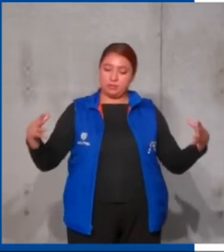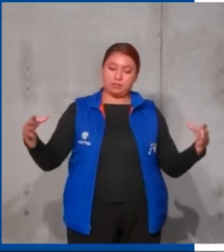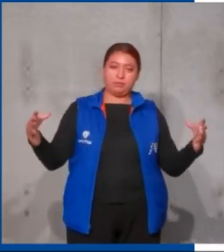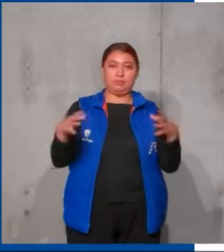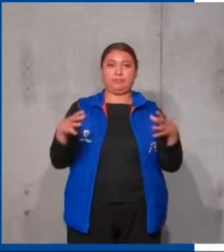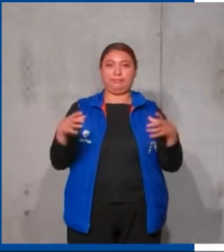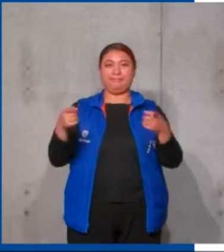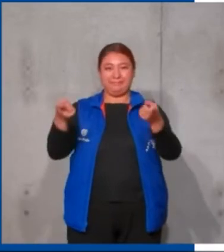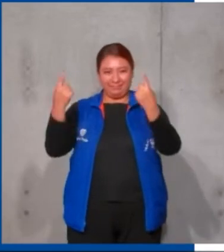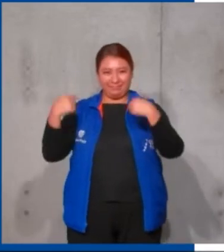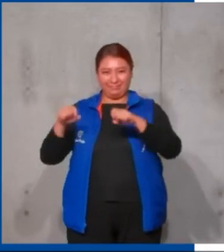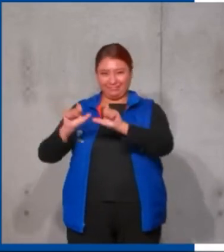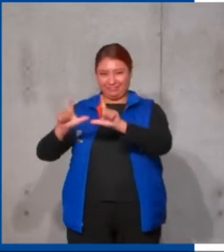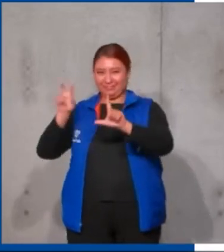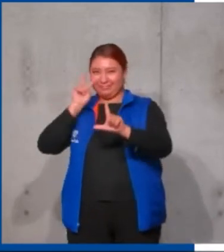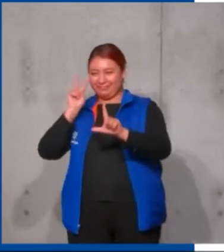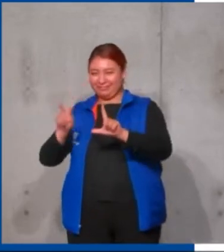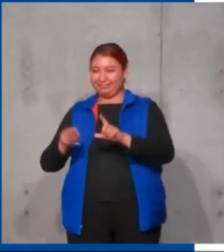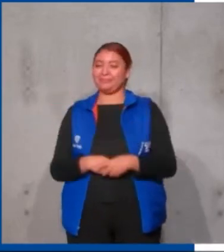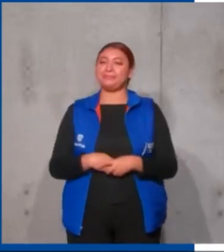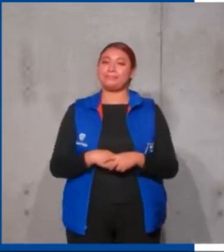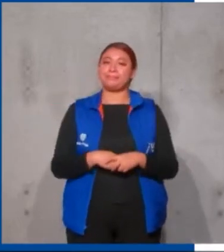interés. Siguiente, por favor.